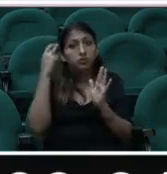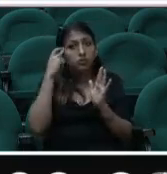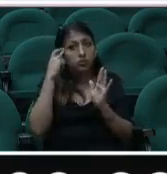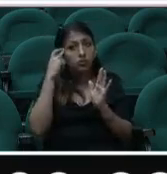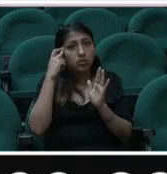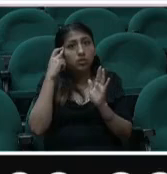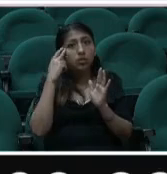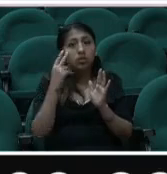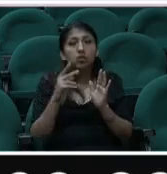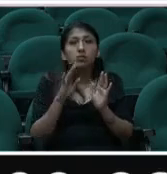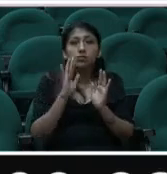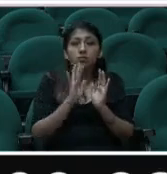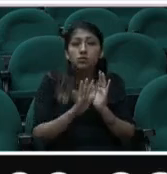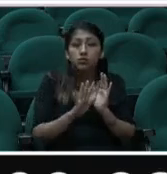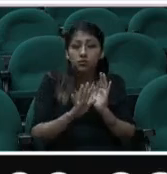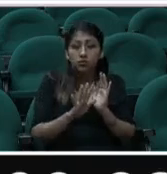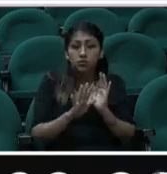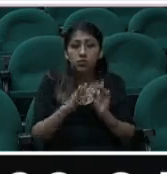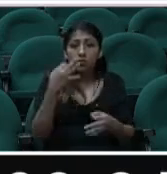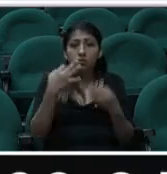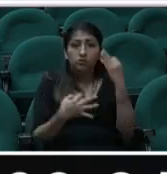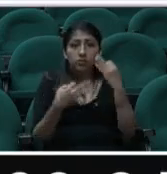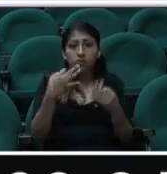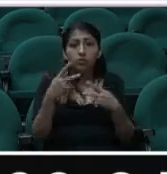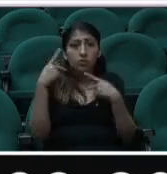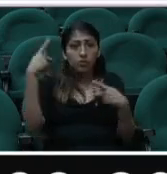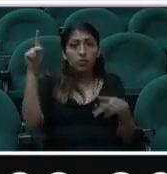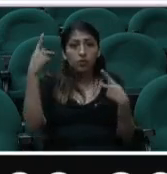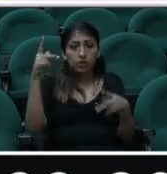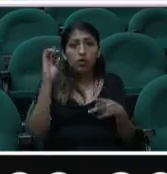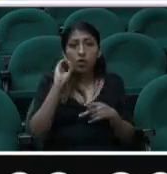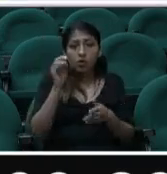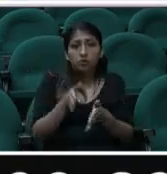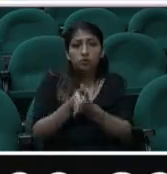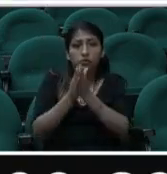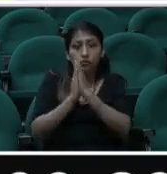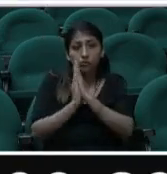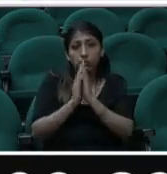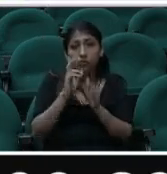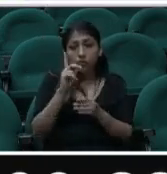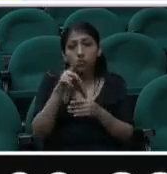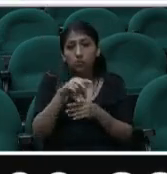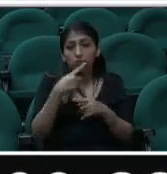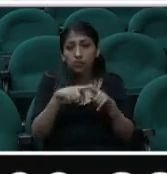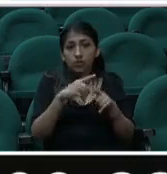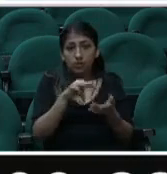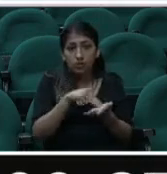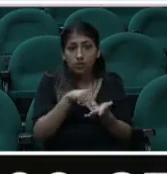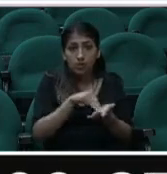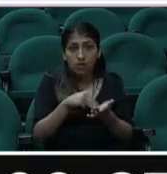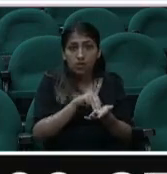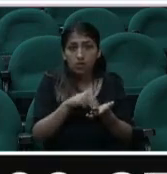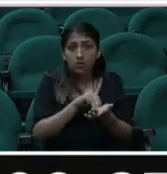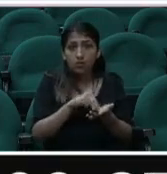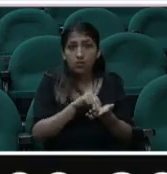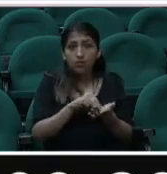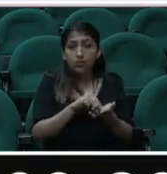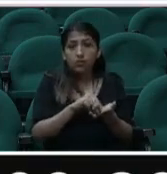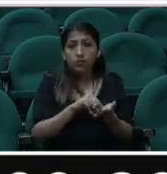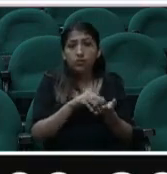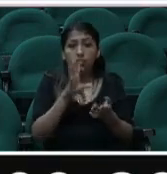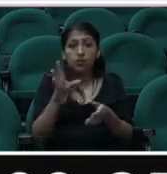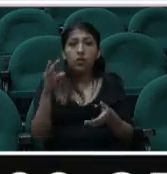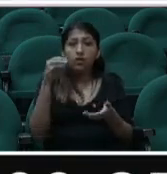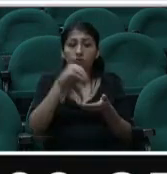cuales aquel enjuiciamiento político o la solicitud de al menos una cuarta parte de esos miembros pues le